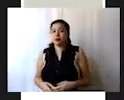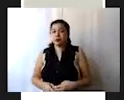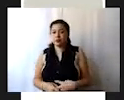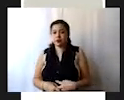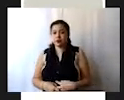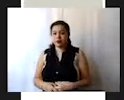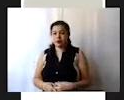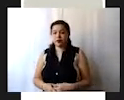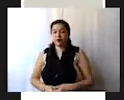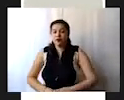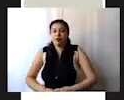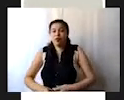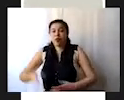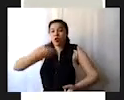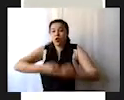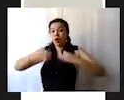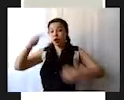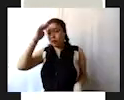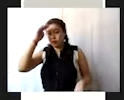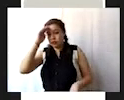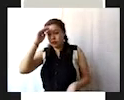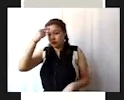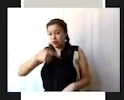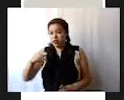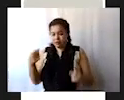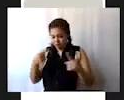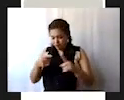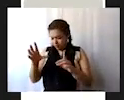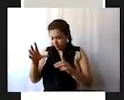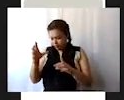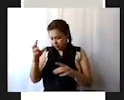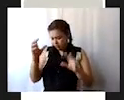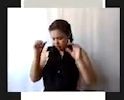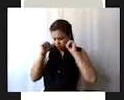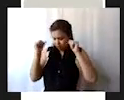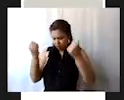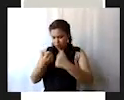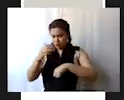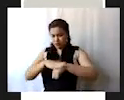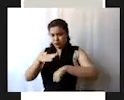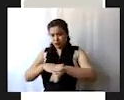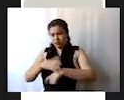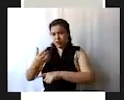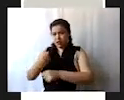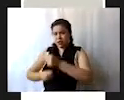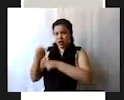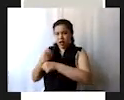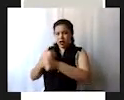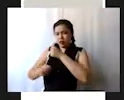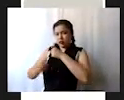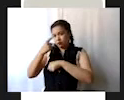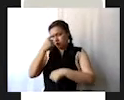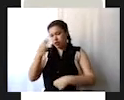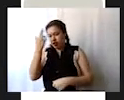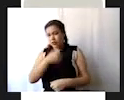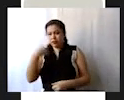todo esto, y siempre este énfasis va para las organizaciones, particularmente en los últimos años de revisión, pues